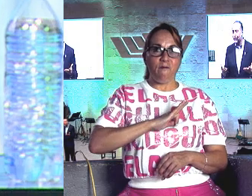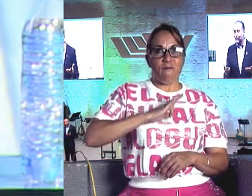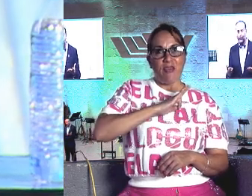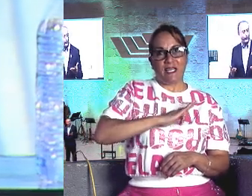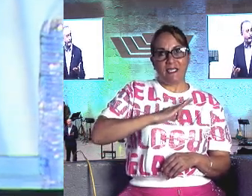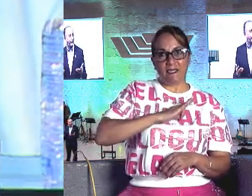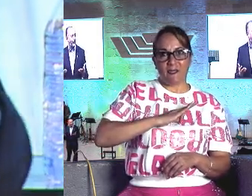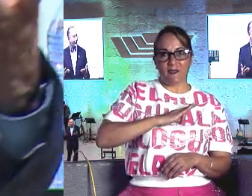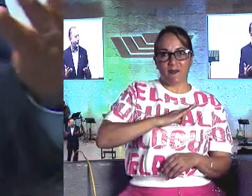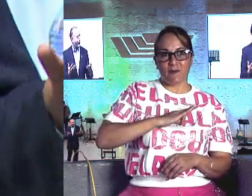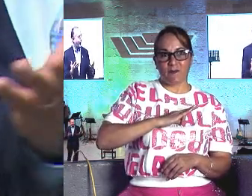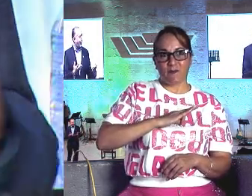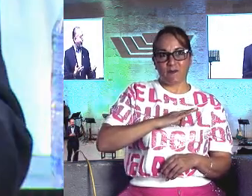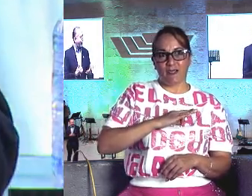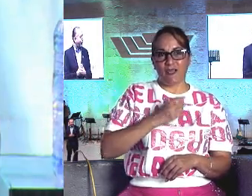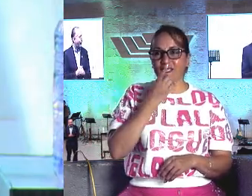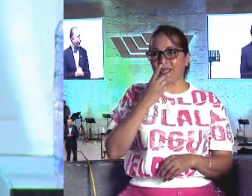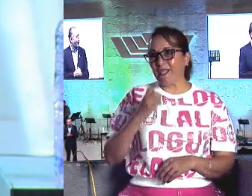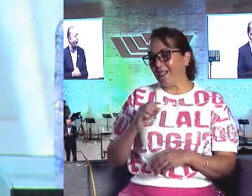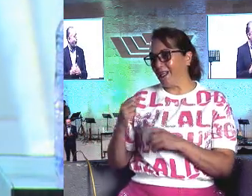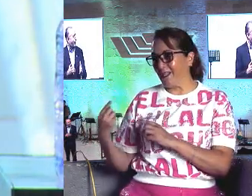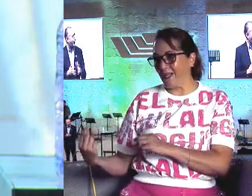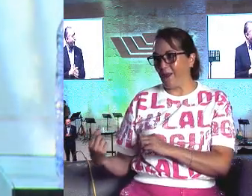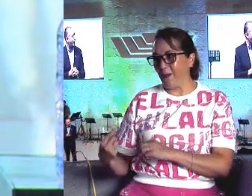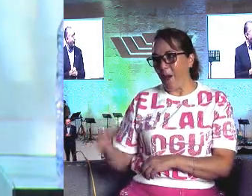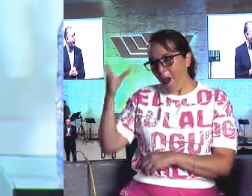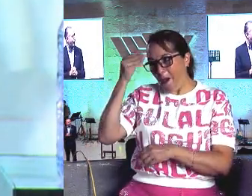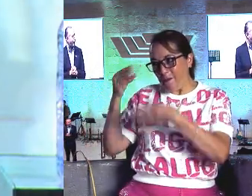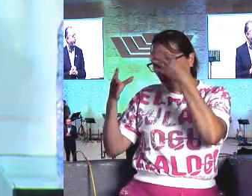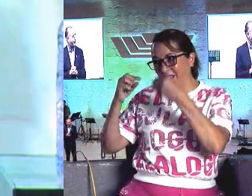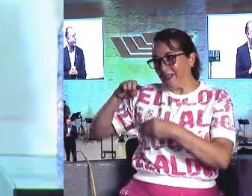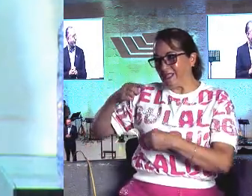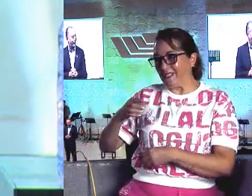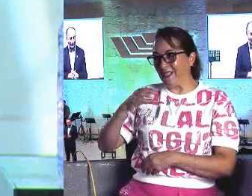Felices. Así que dile al que tienes a tu lado: aprende a ser feliz.